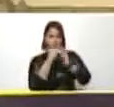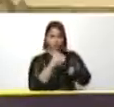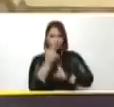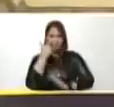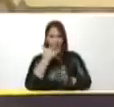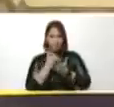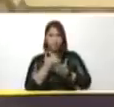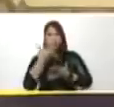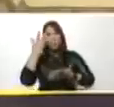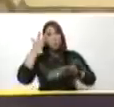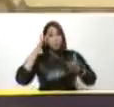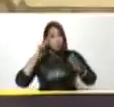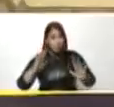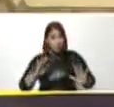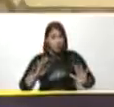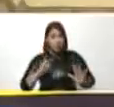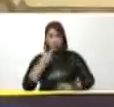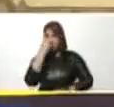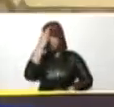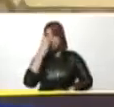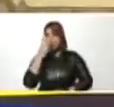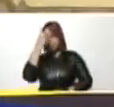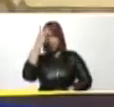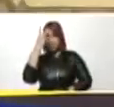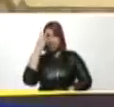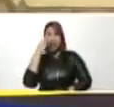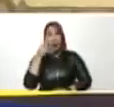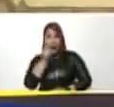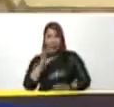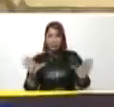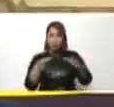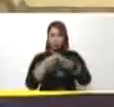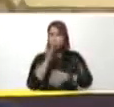por si acaso Tarek está en una reunión y no está viendo el acto.